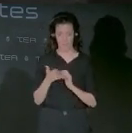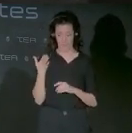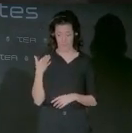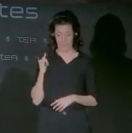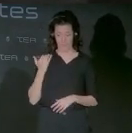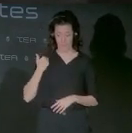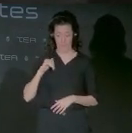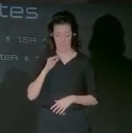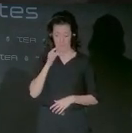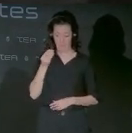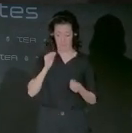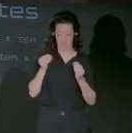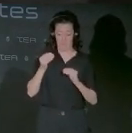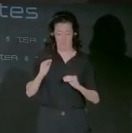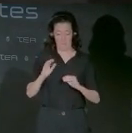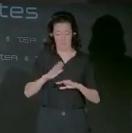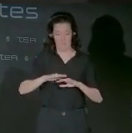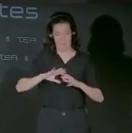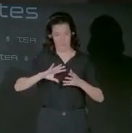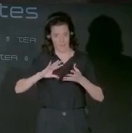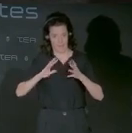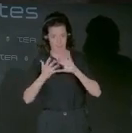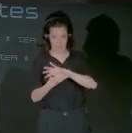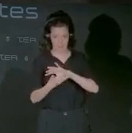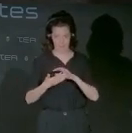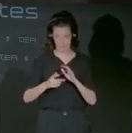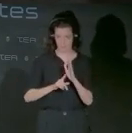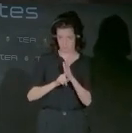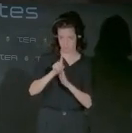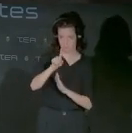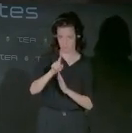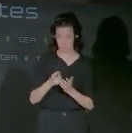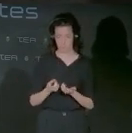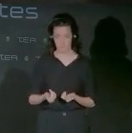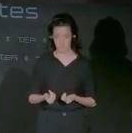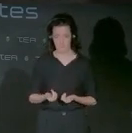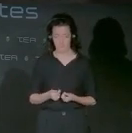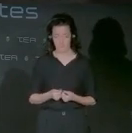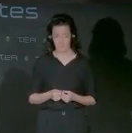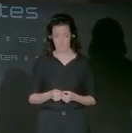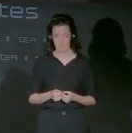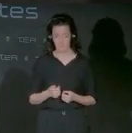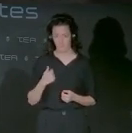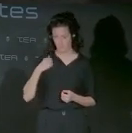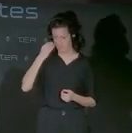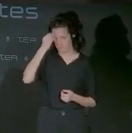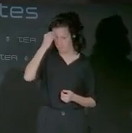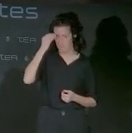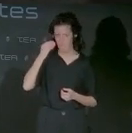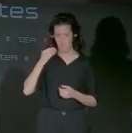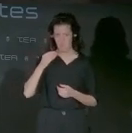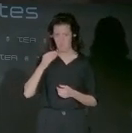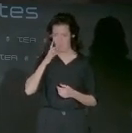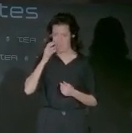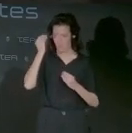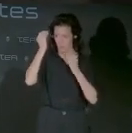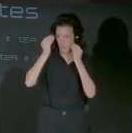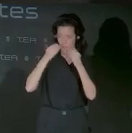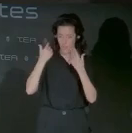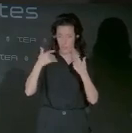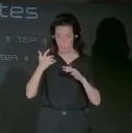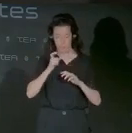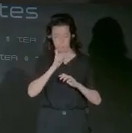esta evolución o sea, creo que va a ser algo mucho más fluido y paulatino de lo que a lo mejor ahora nos estamos pensando, ¿no? Que era